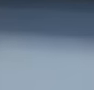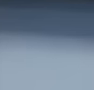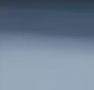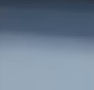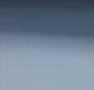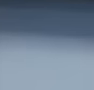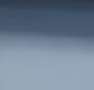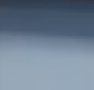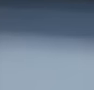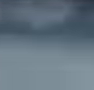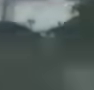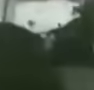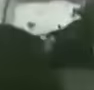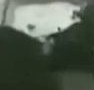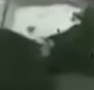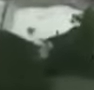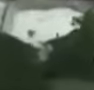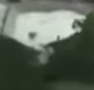Adelante, Graya.